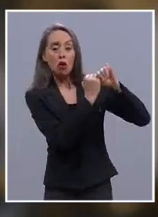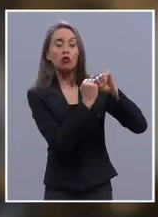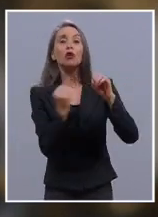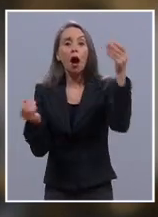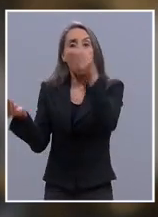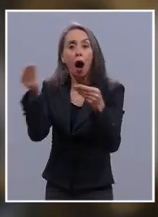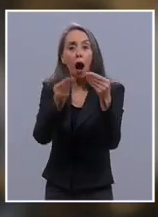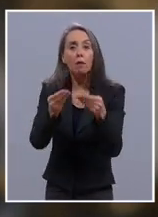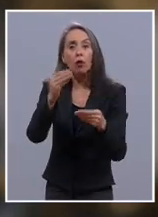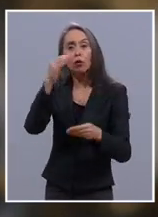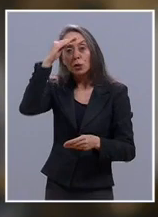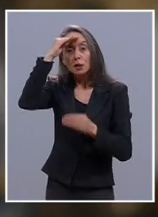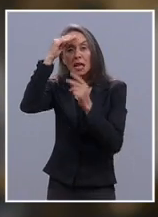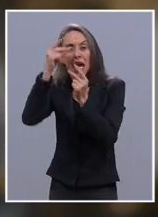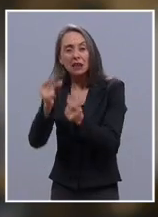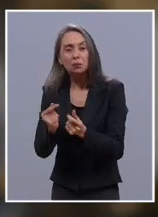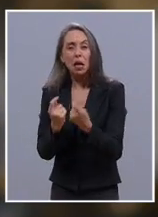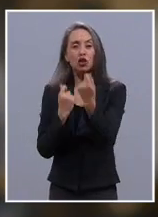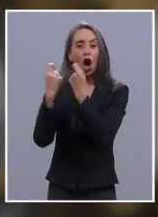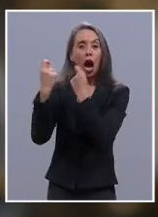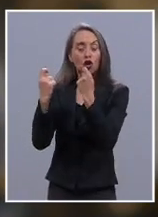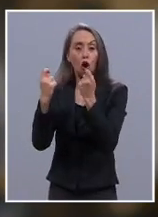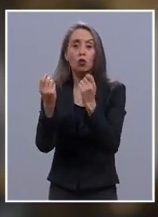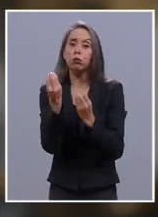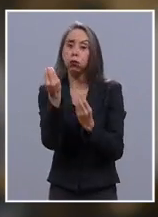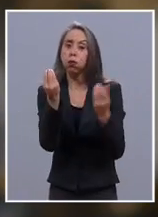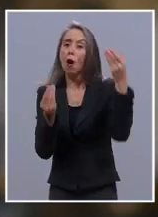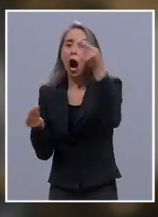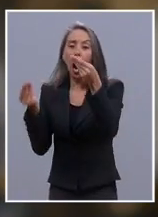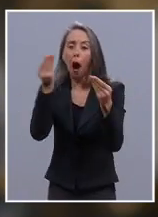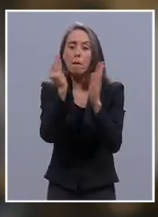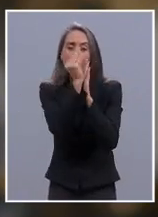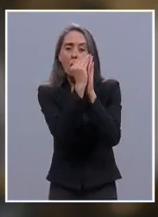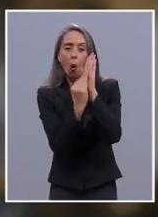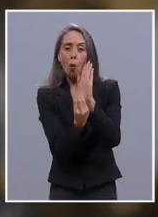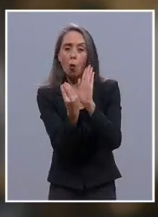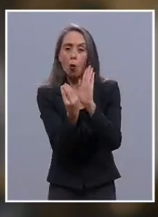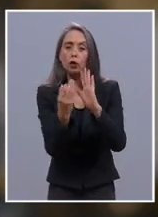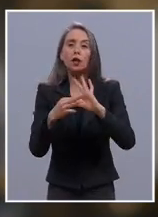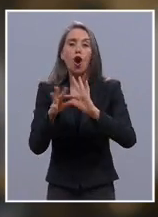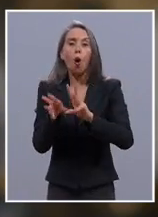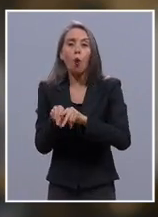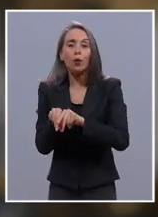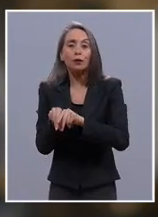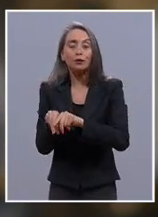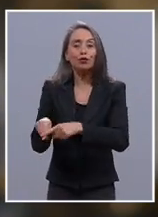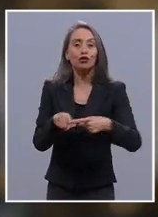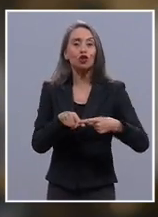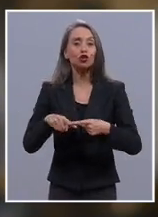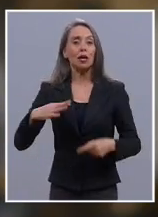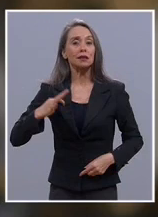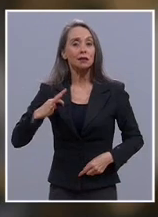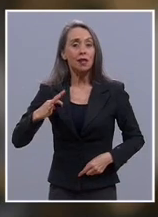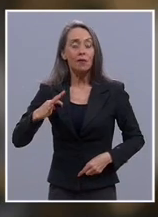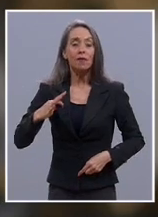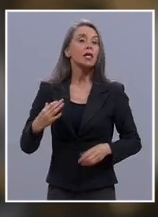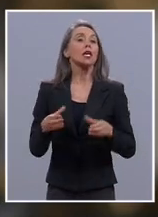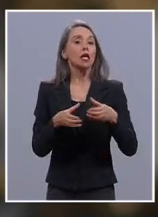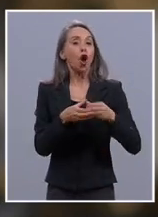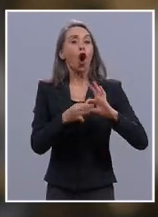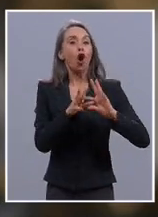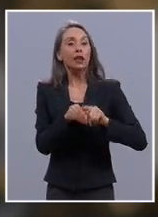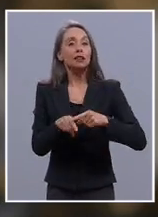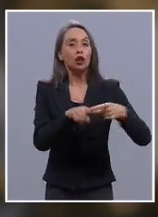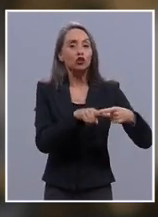destacados expertos y economistas que hicieron un gran aporte como organizaciones de la sociedad civil y del mundo social